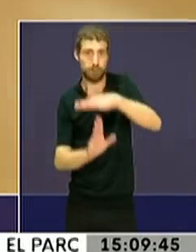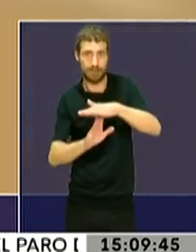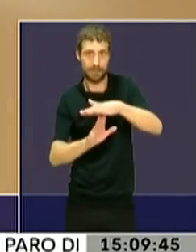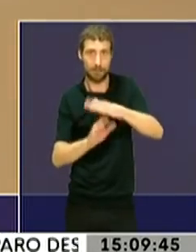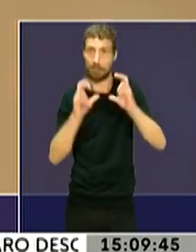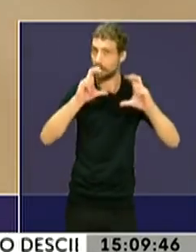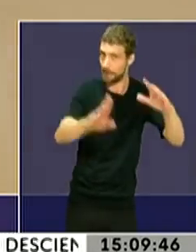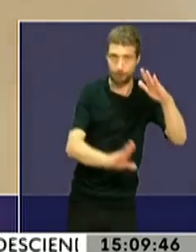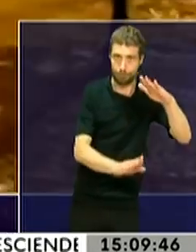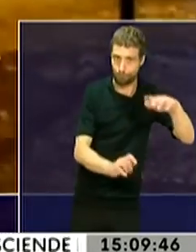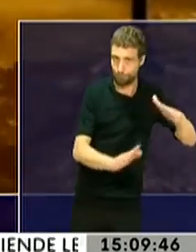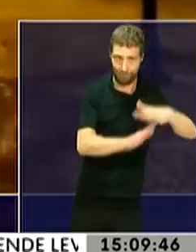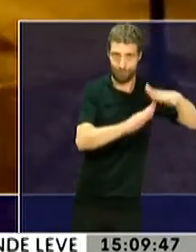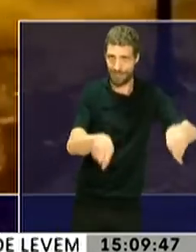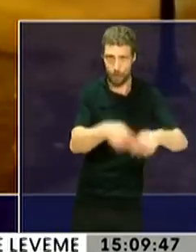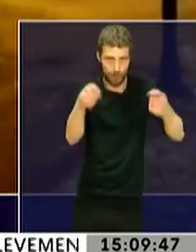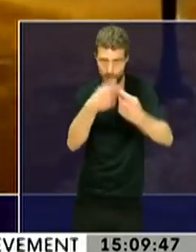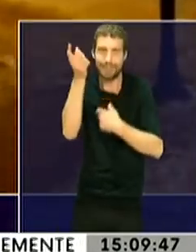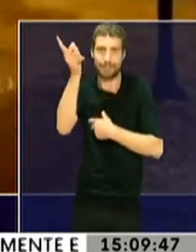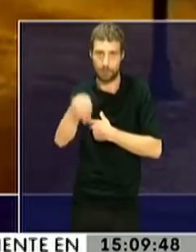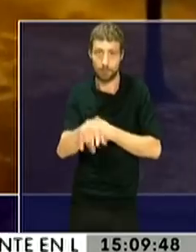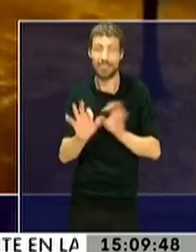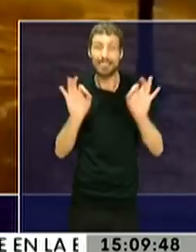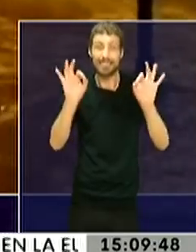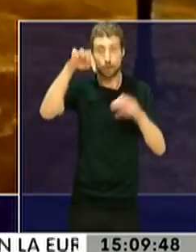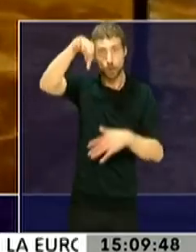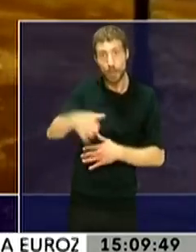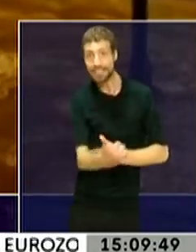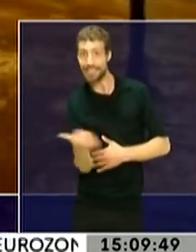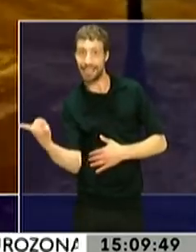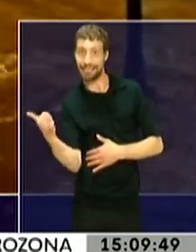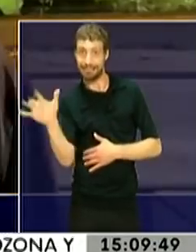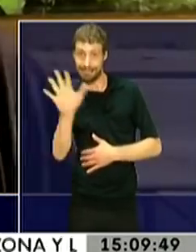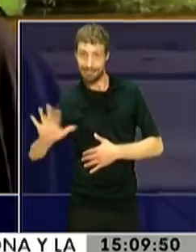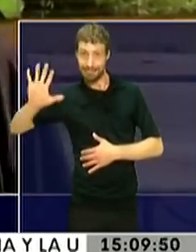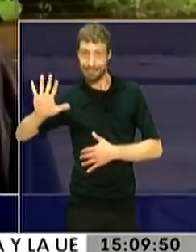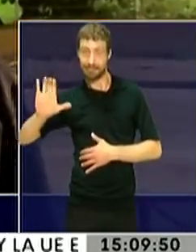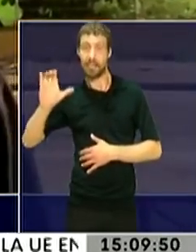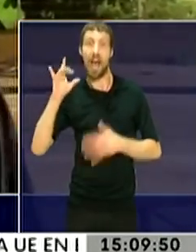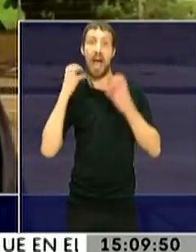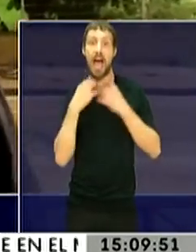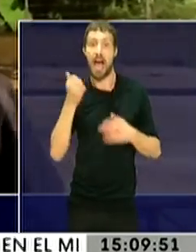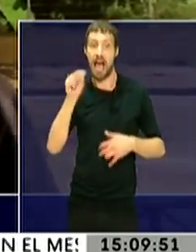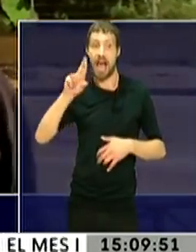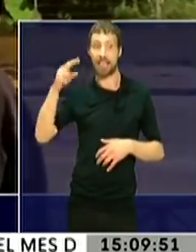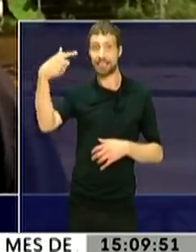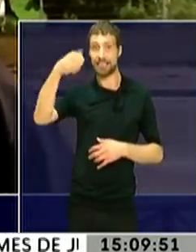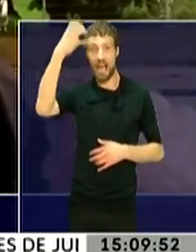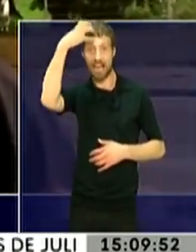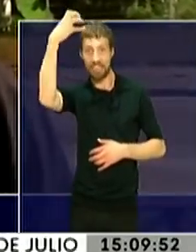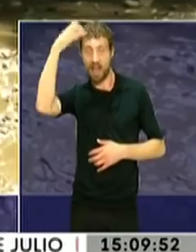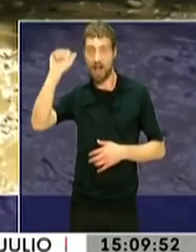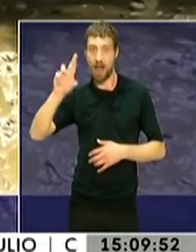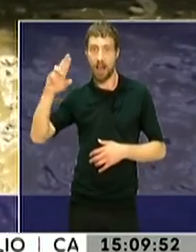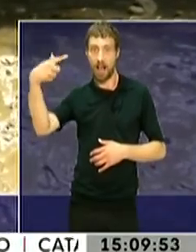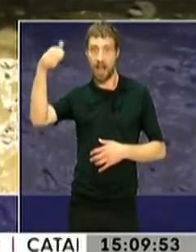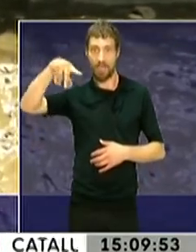destrozos, especialmente en el sureste de la región, de nuevo en Arganda. Pues ha inundado totalmente, habían